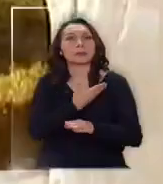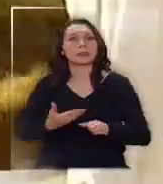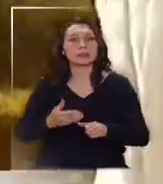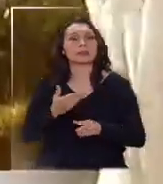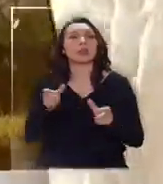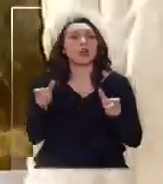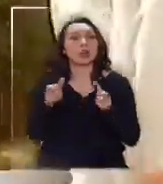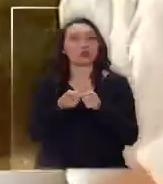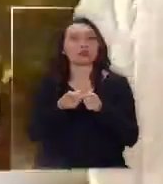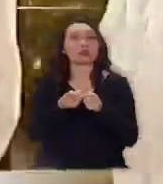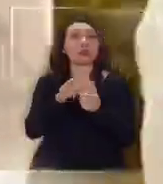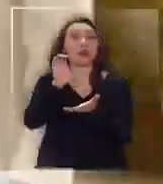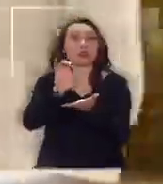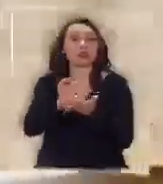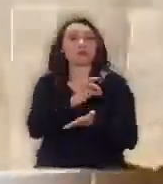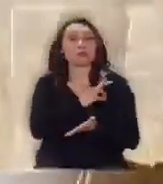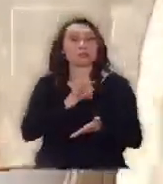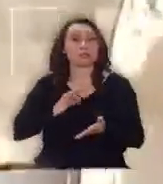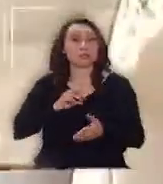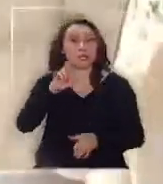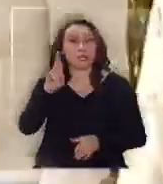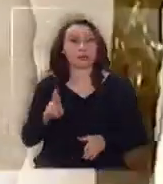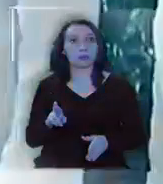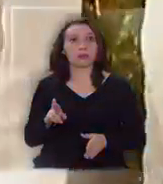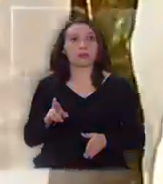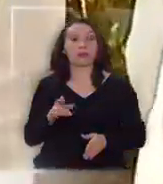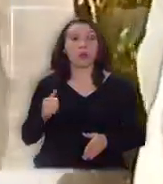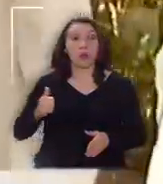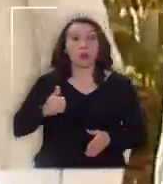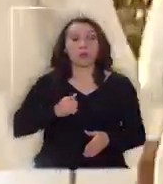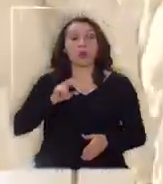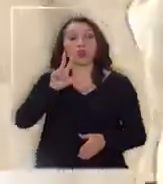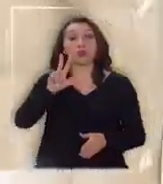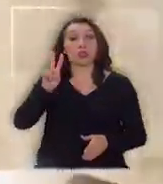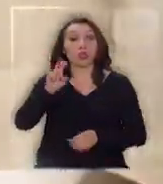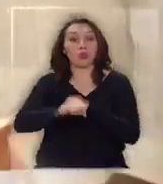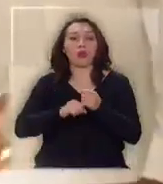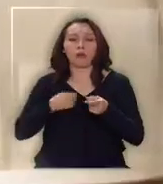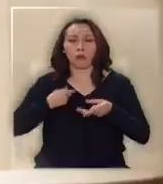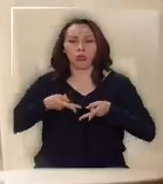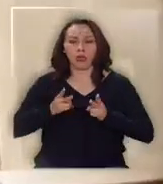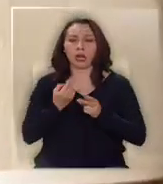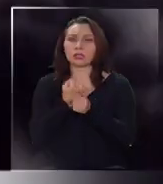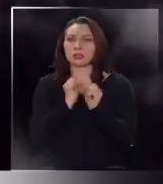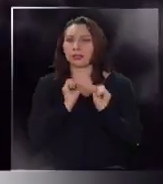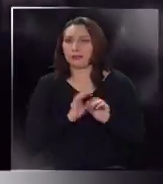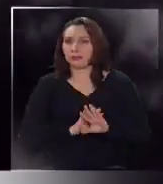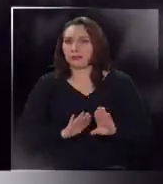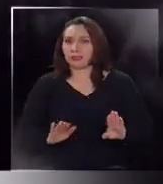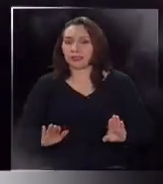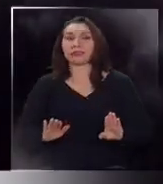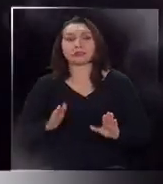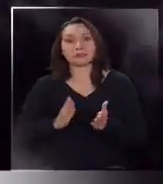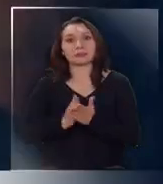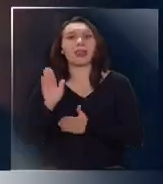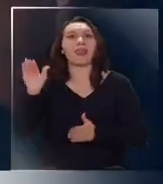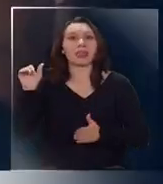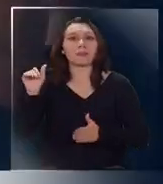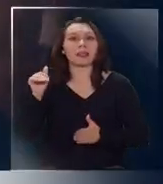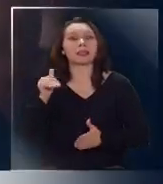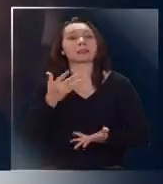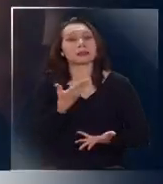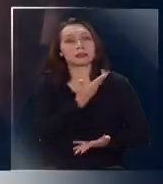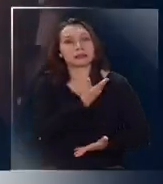Estado y de Ministros de la República. Vamos a cumplir 82 años, tengo derecho a retirarme ya. Patronímico que comienza a despedirse del